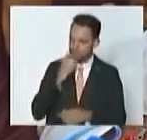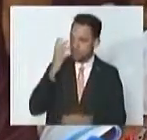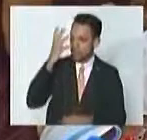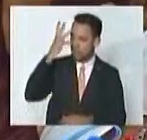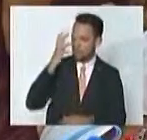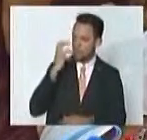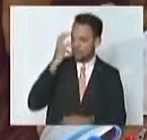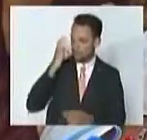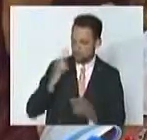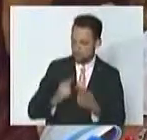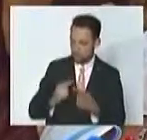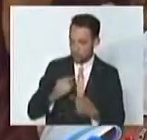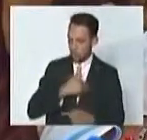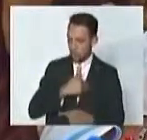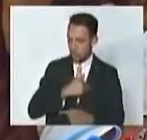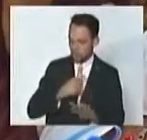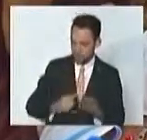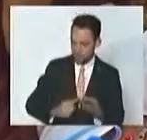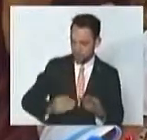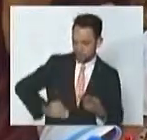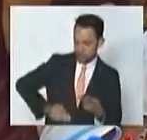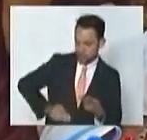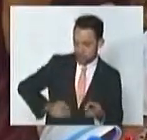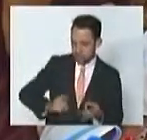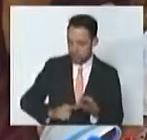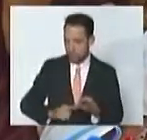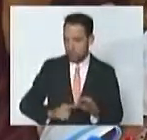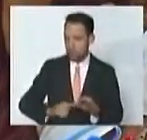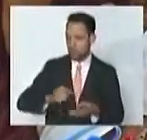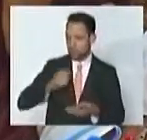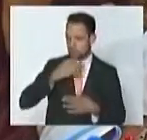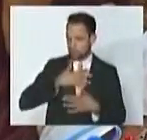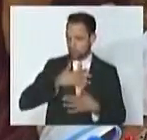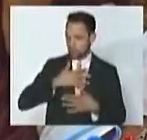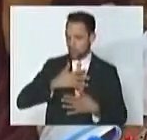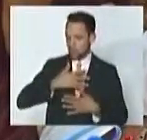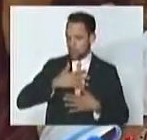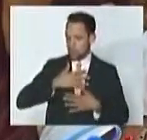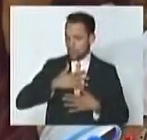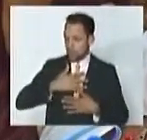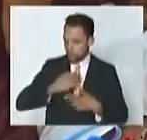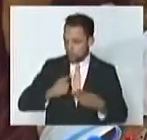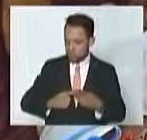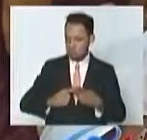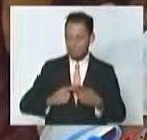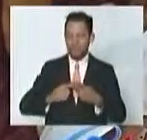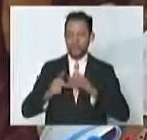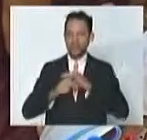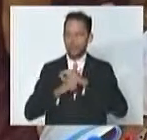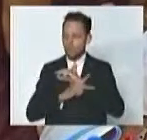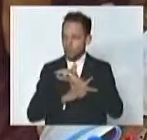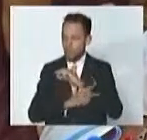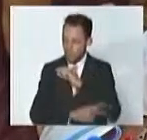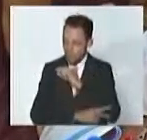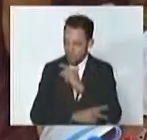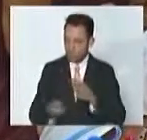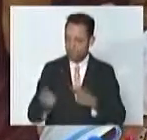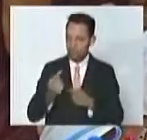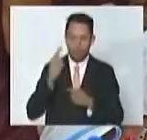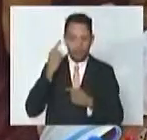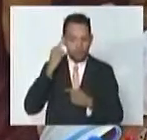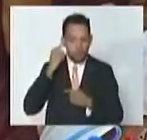oído hablar de terapia respiratoria, de fonoaudiología, de psicología,